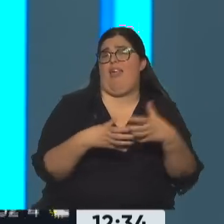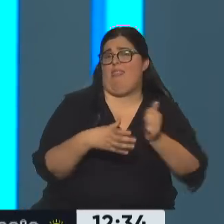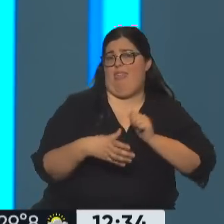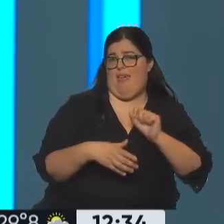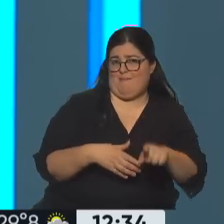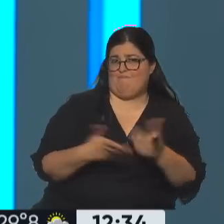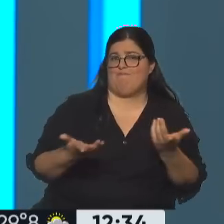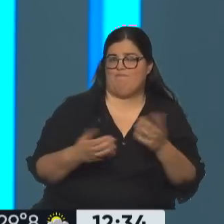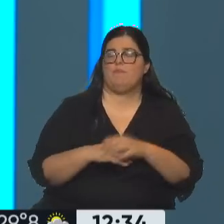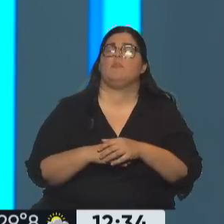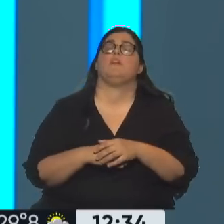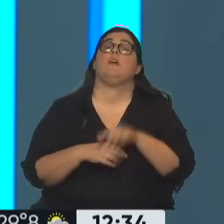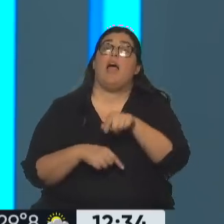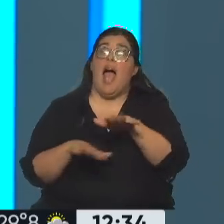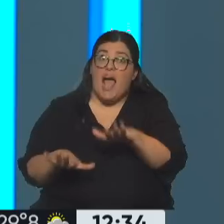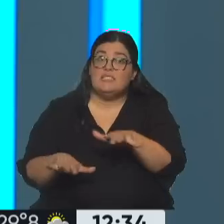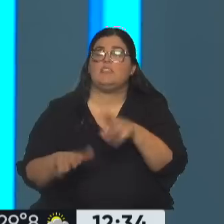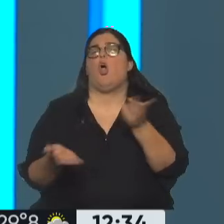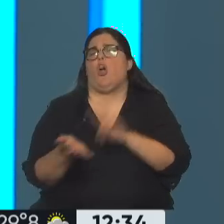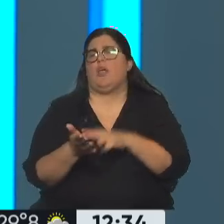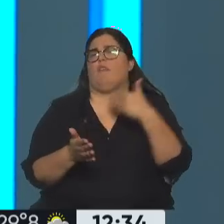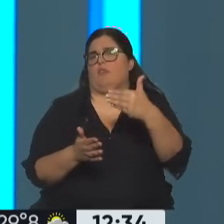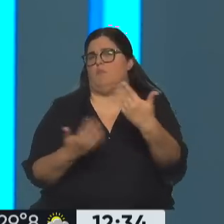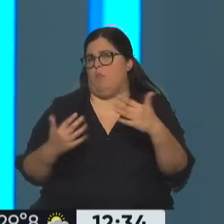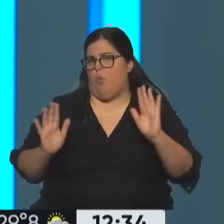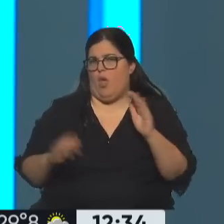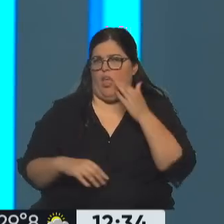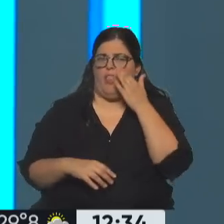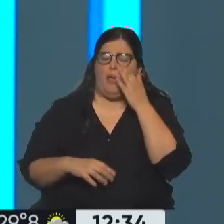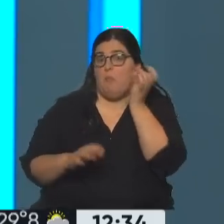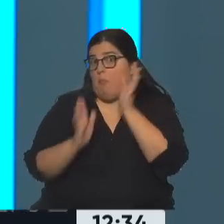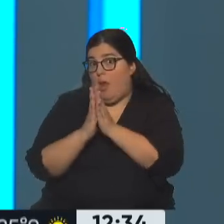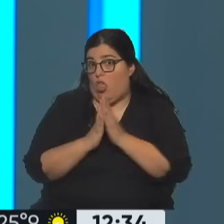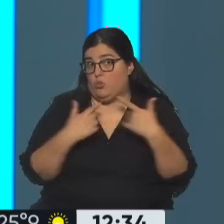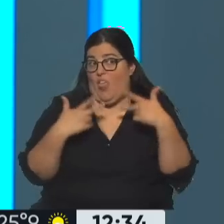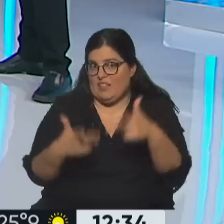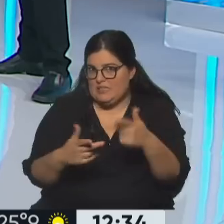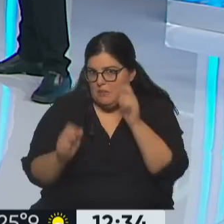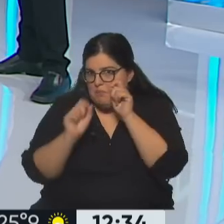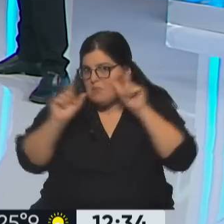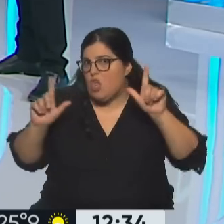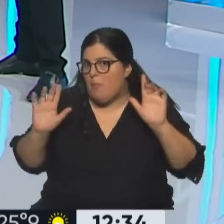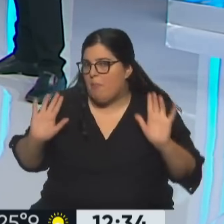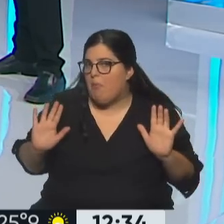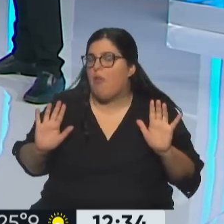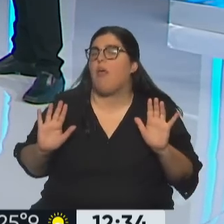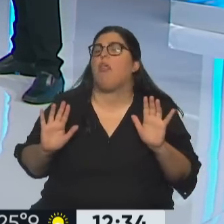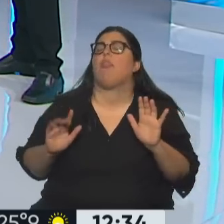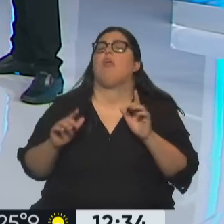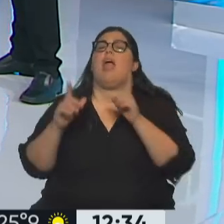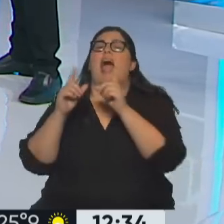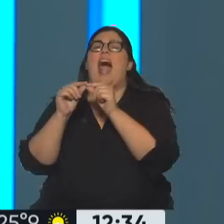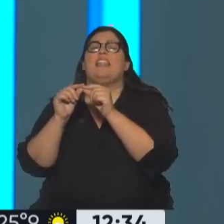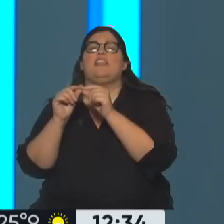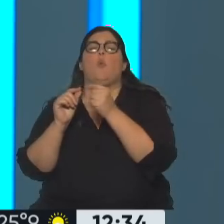tipo de incidentes pueden volver a producirse. Lo que a mí perdóname, pero me llama mucho la atención. El artículo